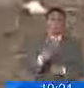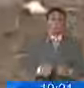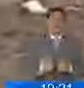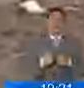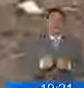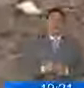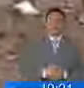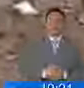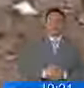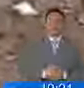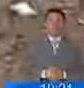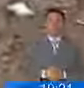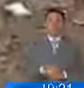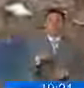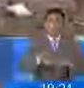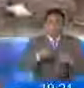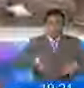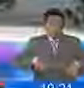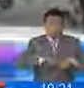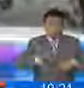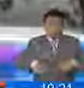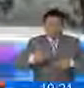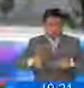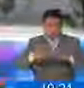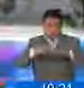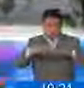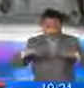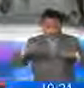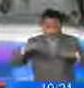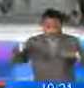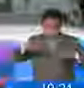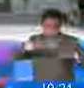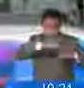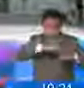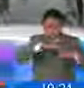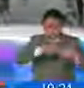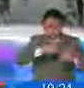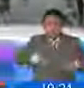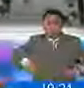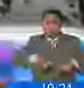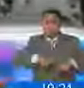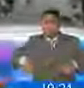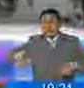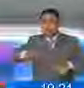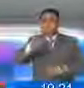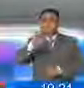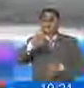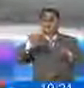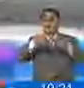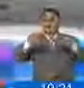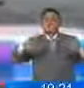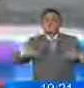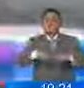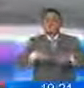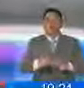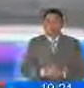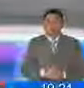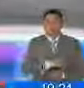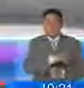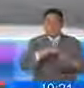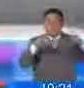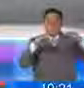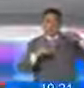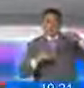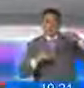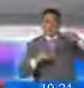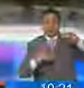Algunos sectores ya cuentan con relleno, pero aseguran que este espacio que comprende 7 manzanas ha quedado en la parte más baja. Y